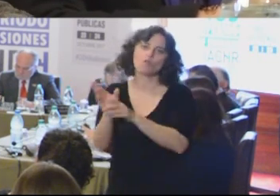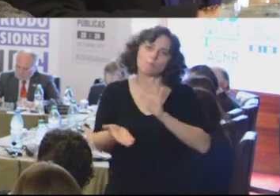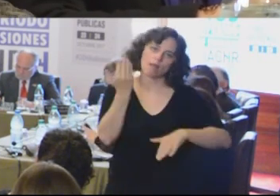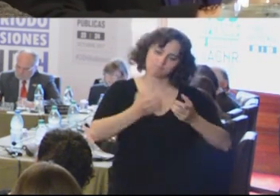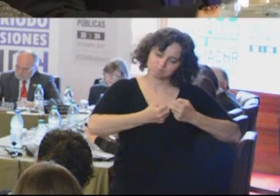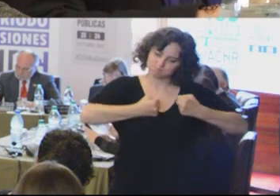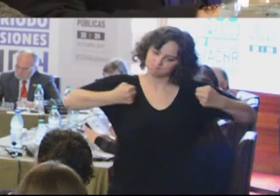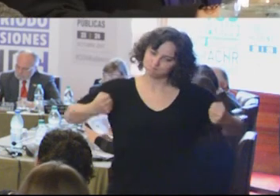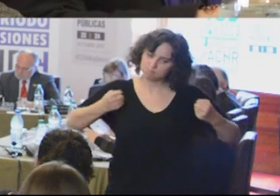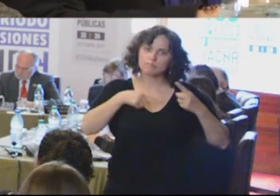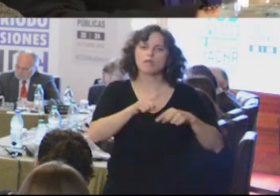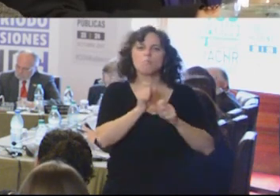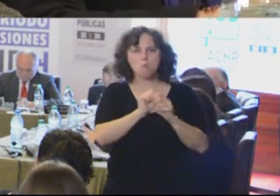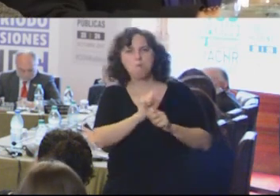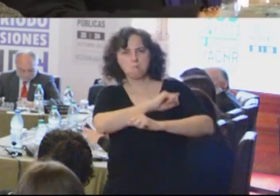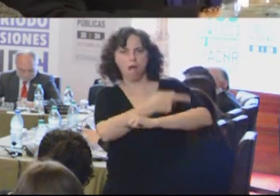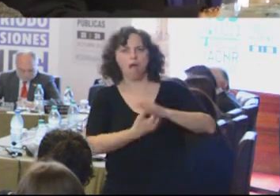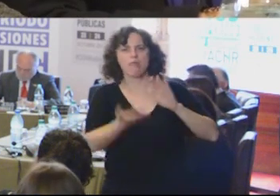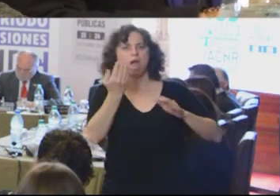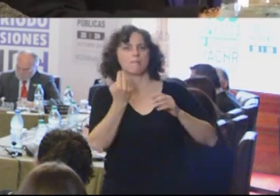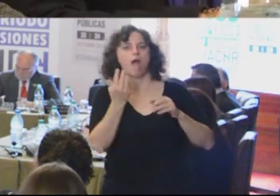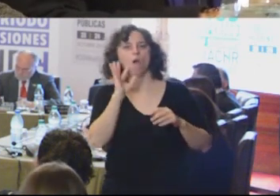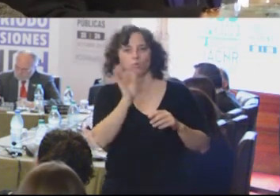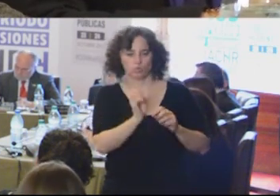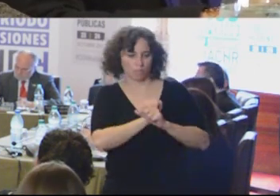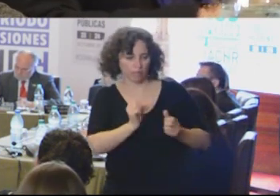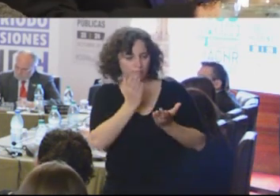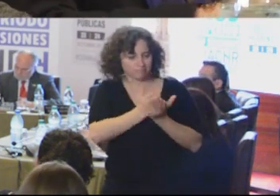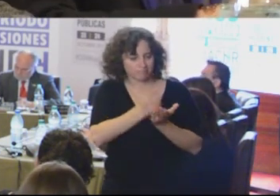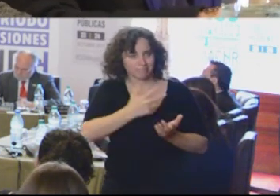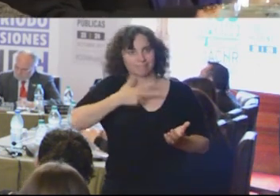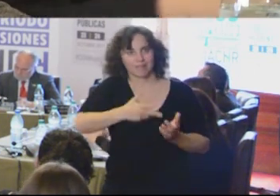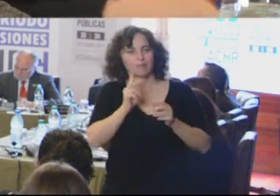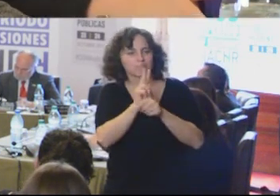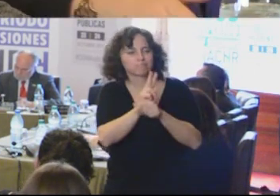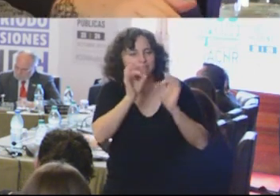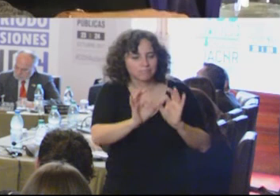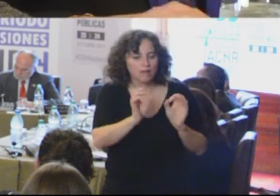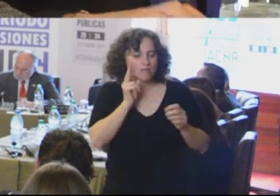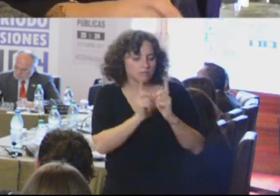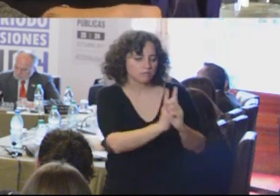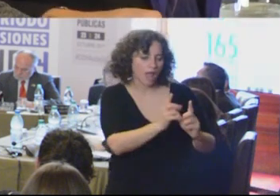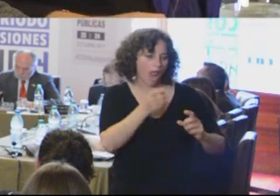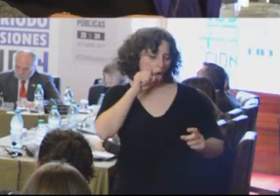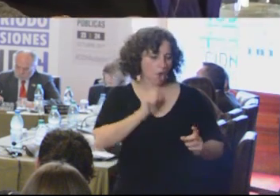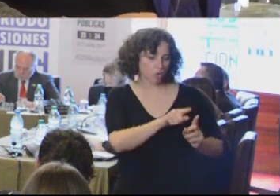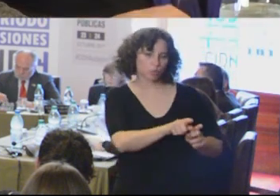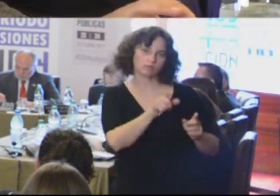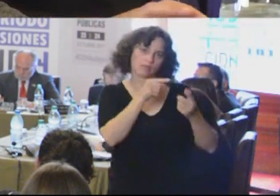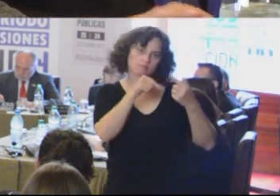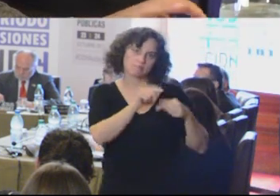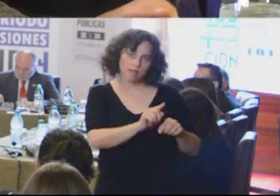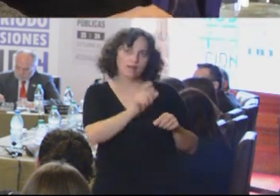extender la competencia de la dirección de derechos humanos a la persecución de las conductas lesivas a las garantías inherentes